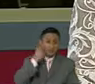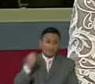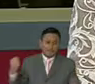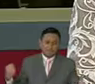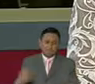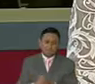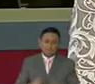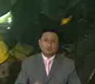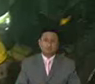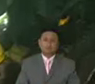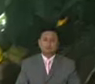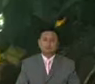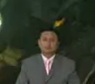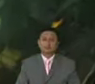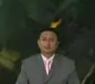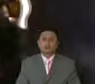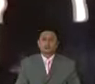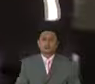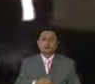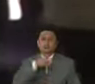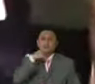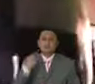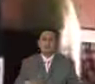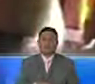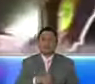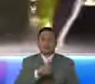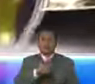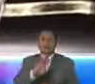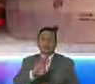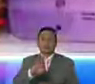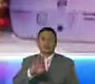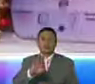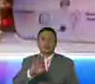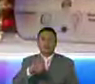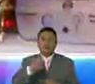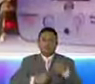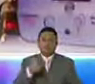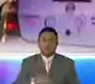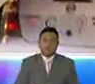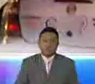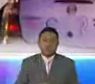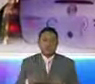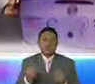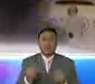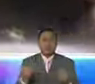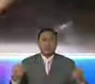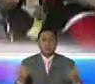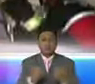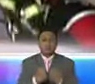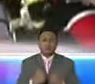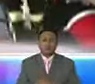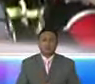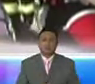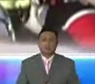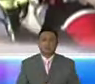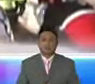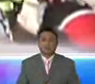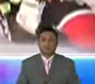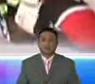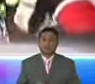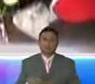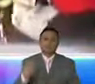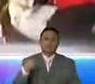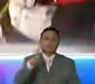Bolívar. Durante este feriado, por el 24 de mayo, se registraron varios accidentes de tránsito. La noche del